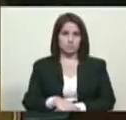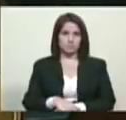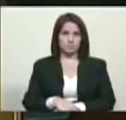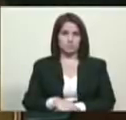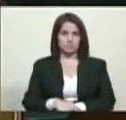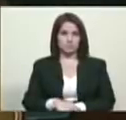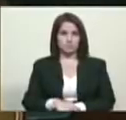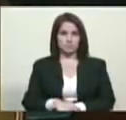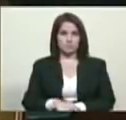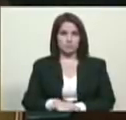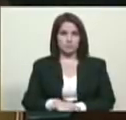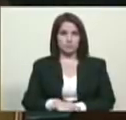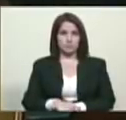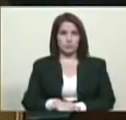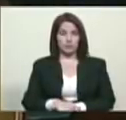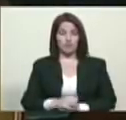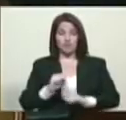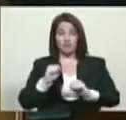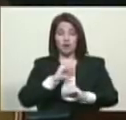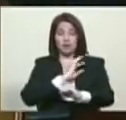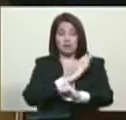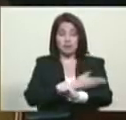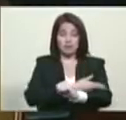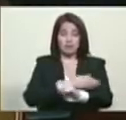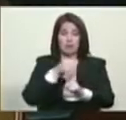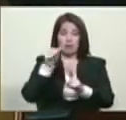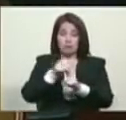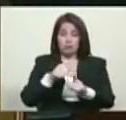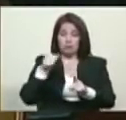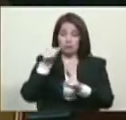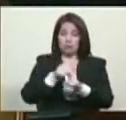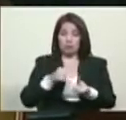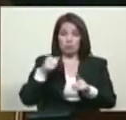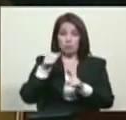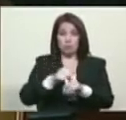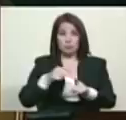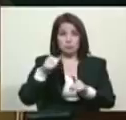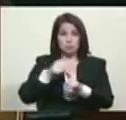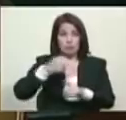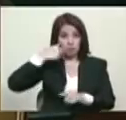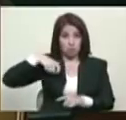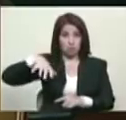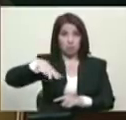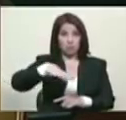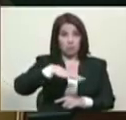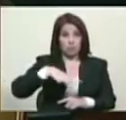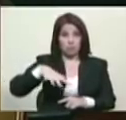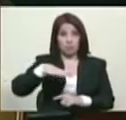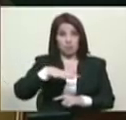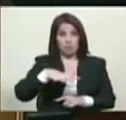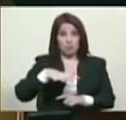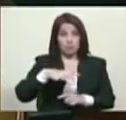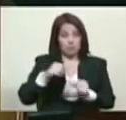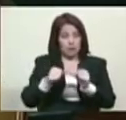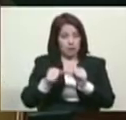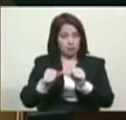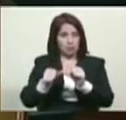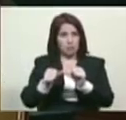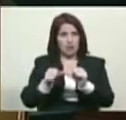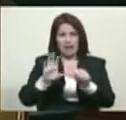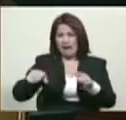esa larga lucha de los pueblos van a continuar mientras exista el